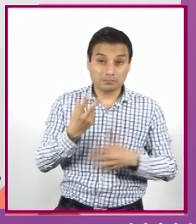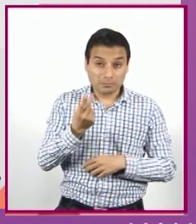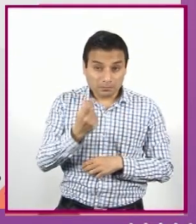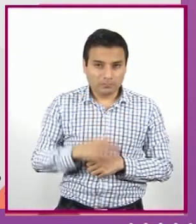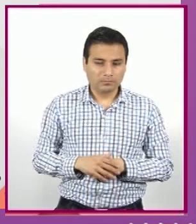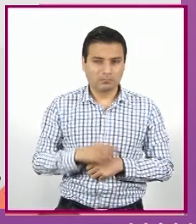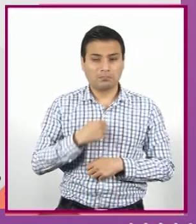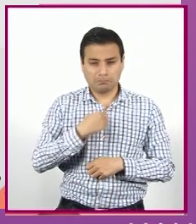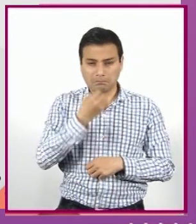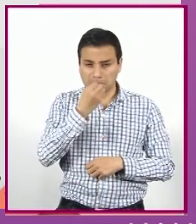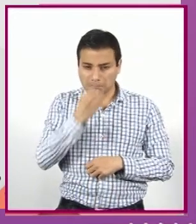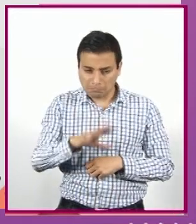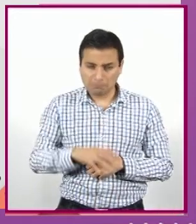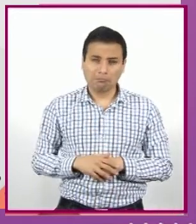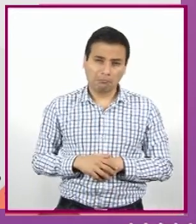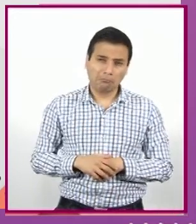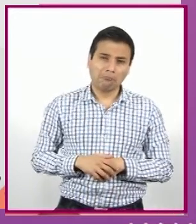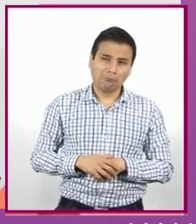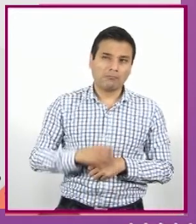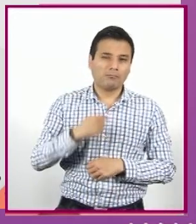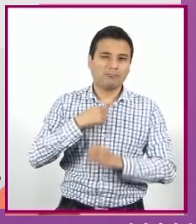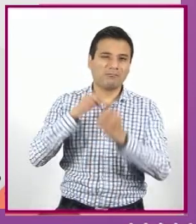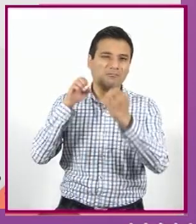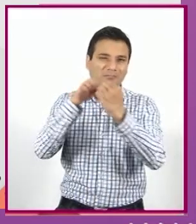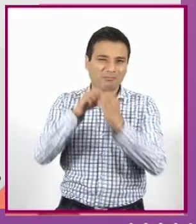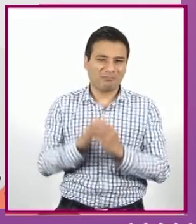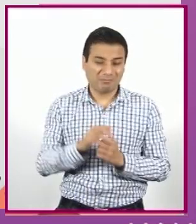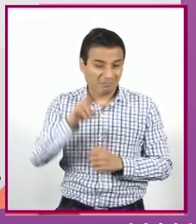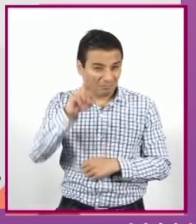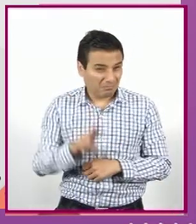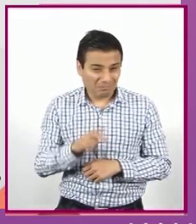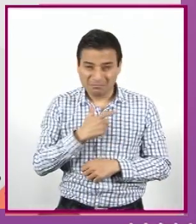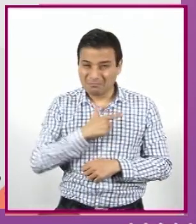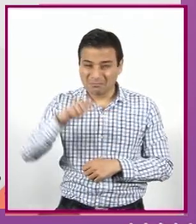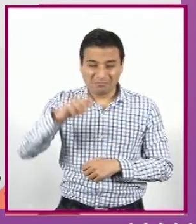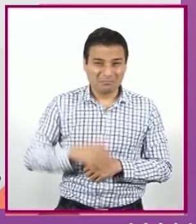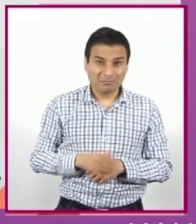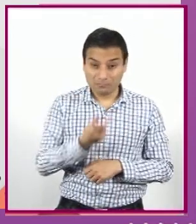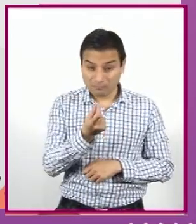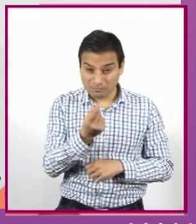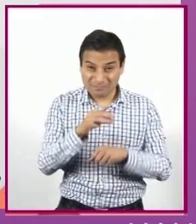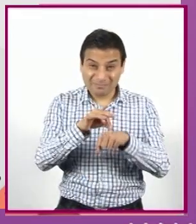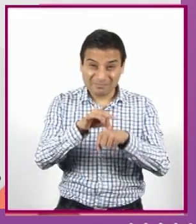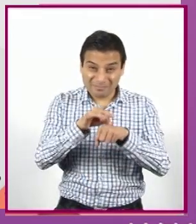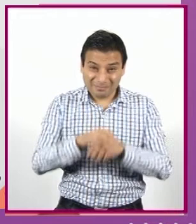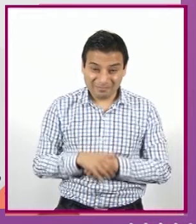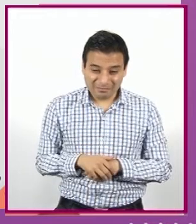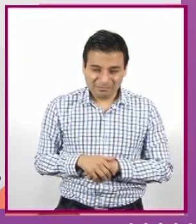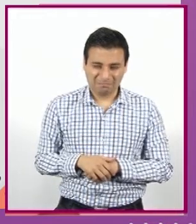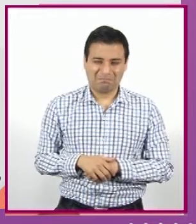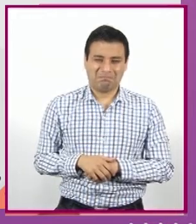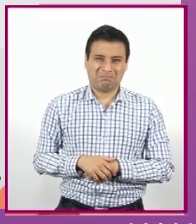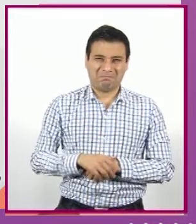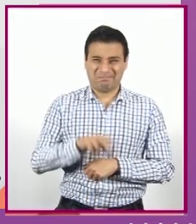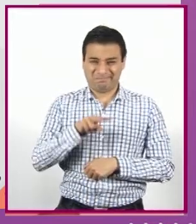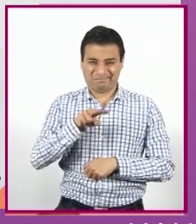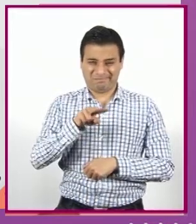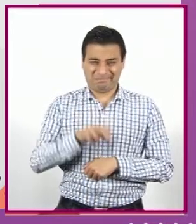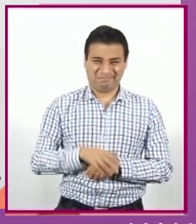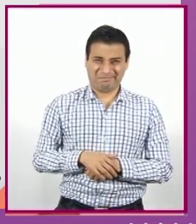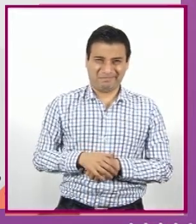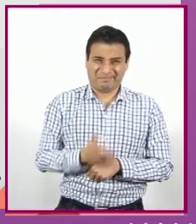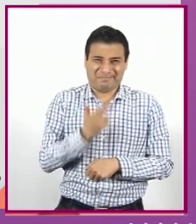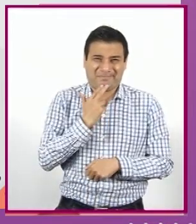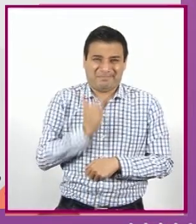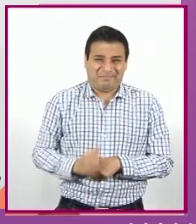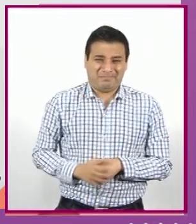solo para que creyeran que me gustaba ese bicho peludo. Era un perro real, de esos que no tienen ninguna función aparte